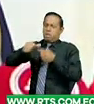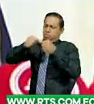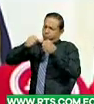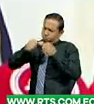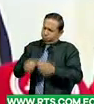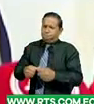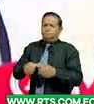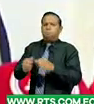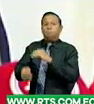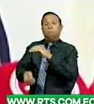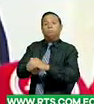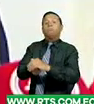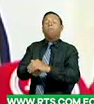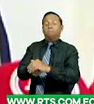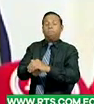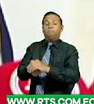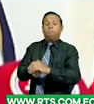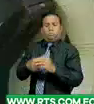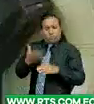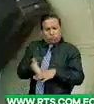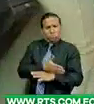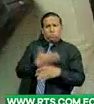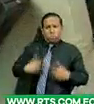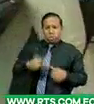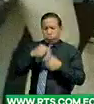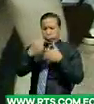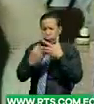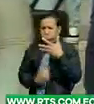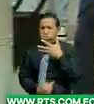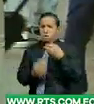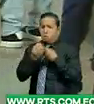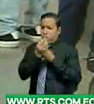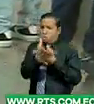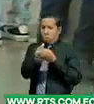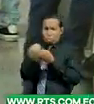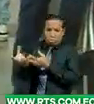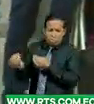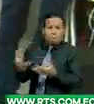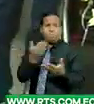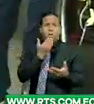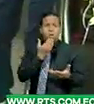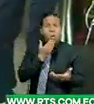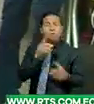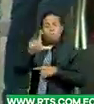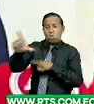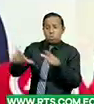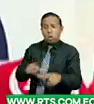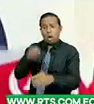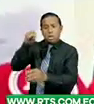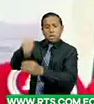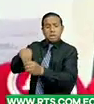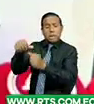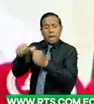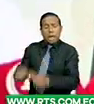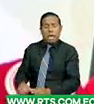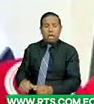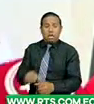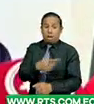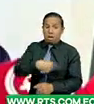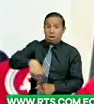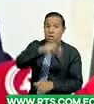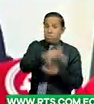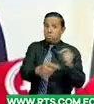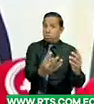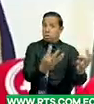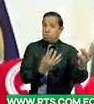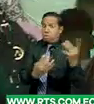indicando todas las medidas preventivas, cuál es el lugar donde ellos deben estar. Y en esta hoja también vamos a tener